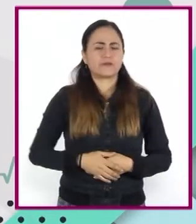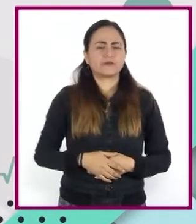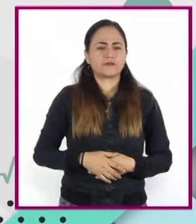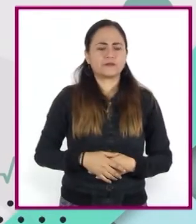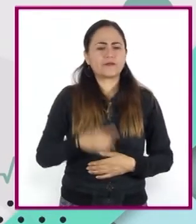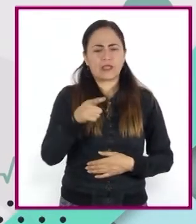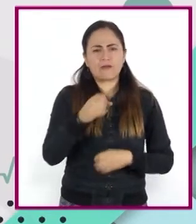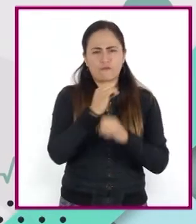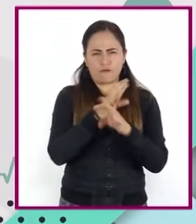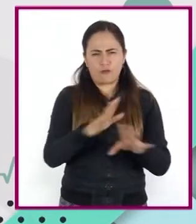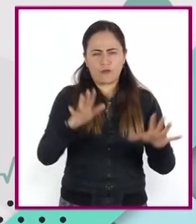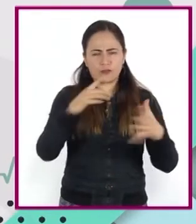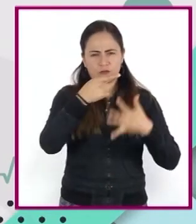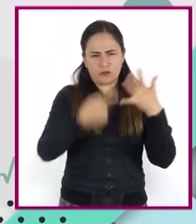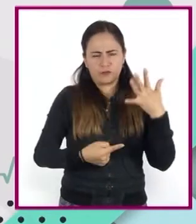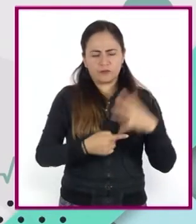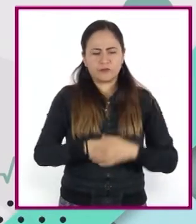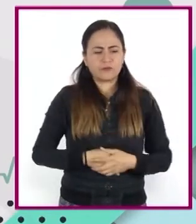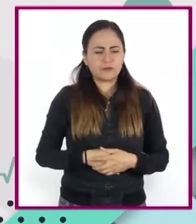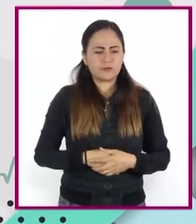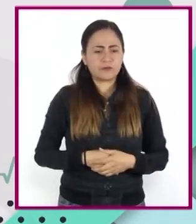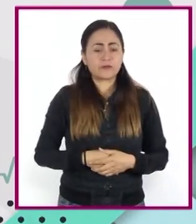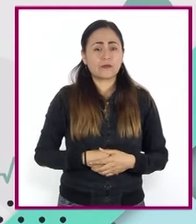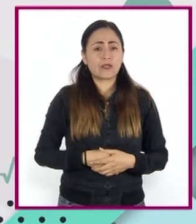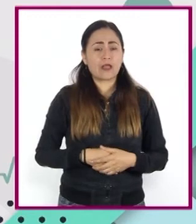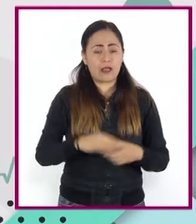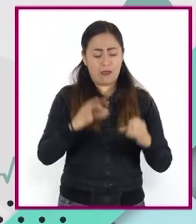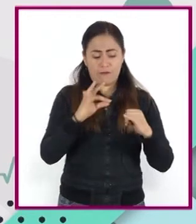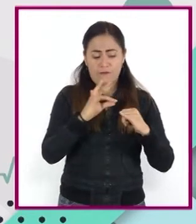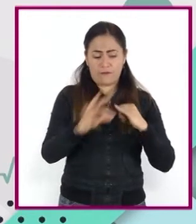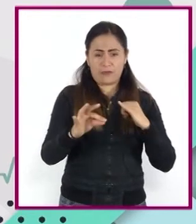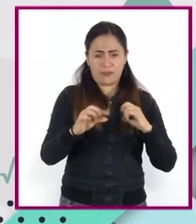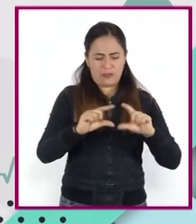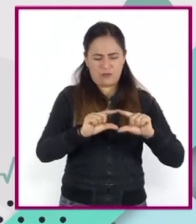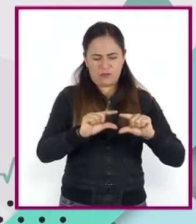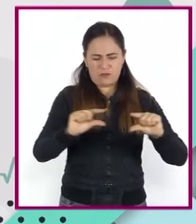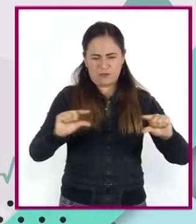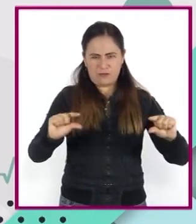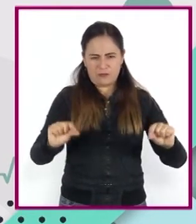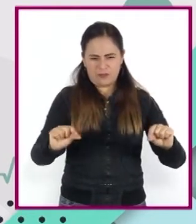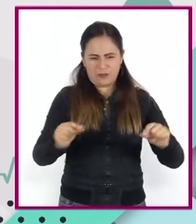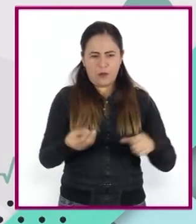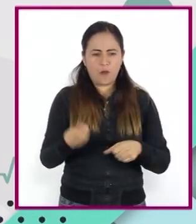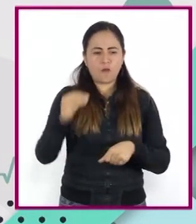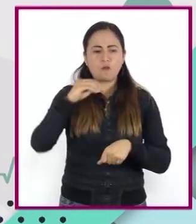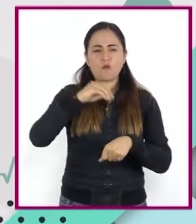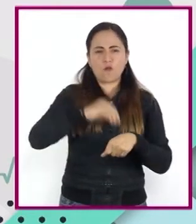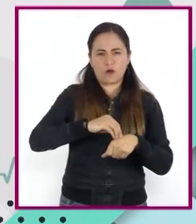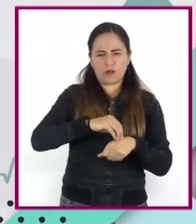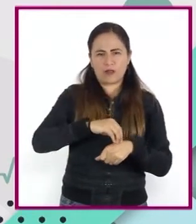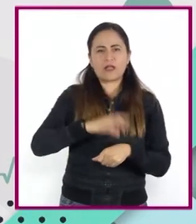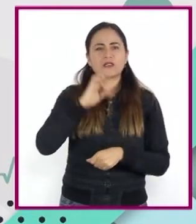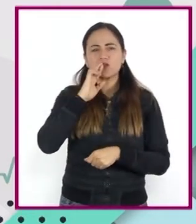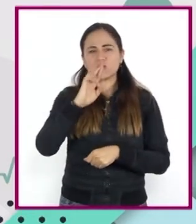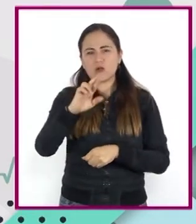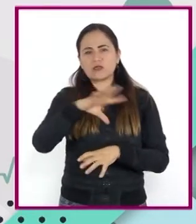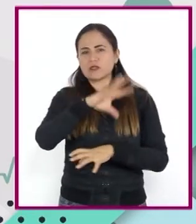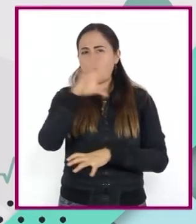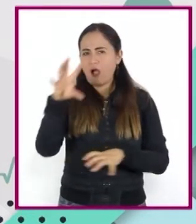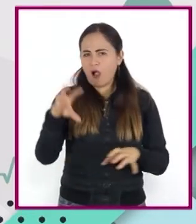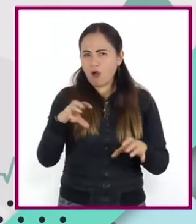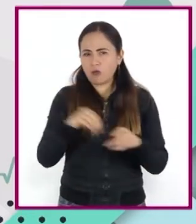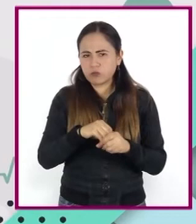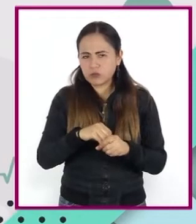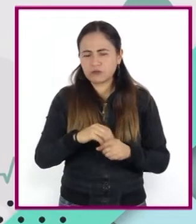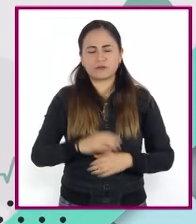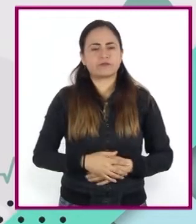dato. Finalmente, en un último renglón, se colocó el total de respuestas.